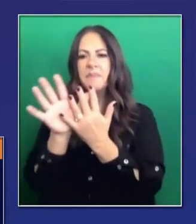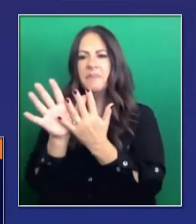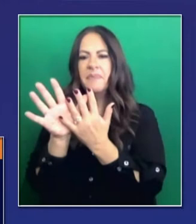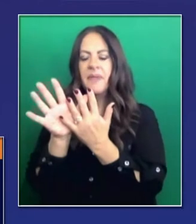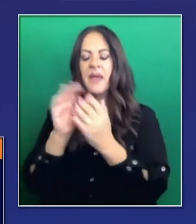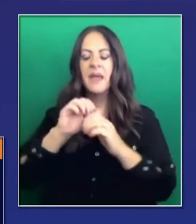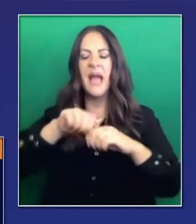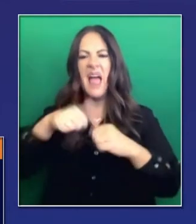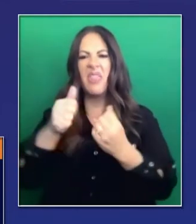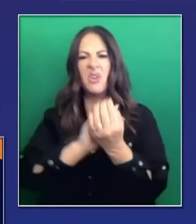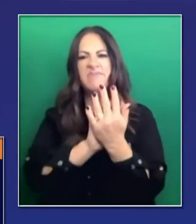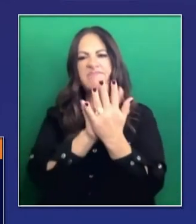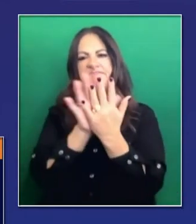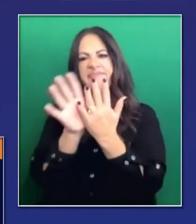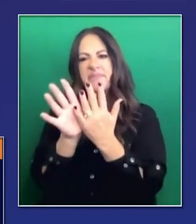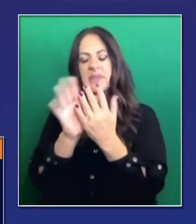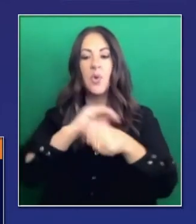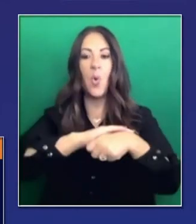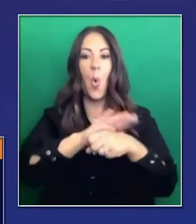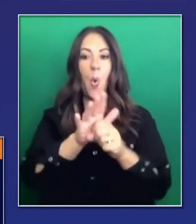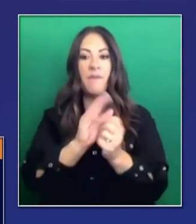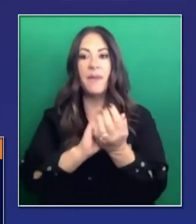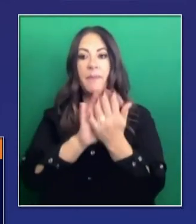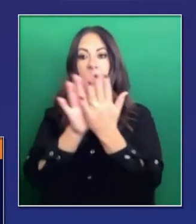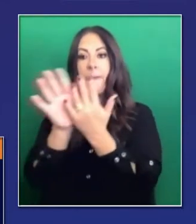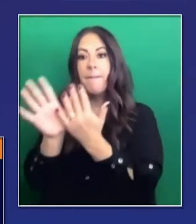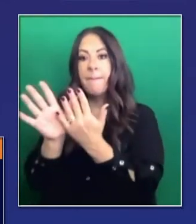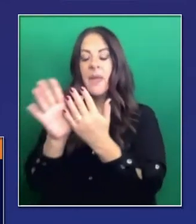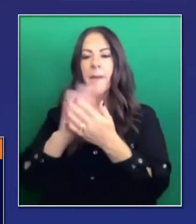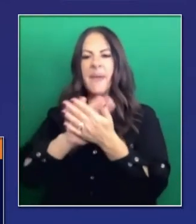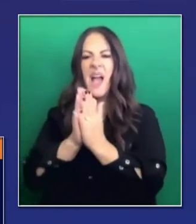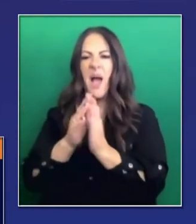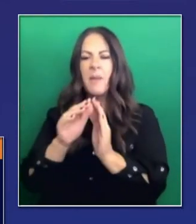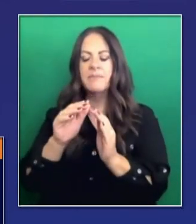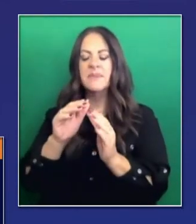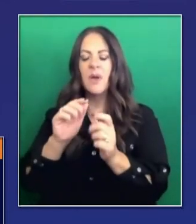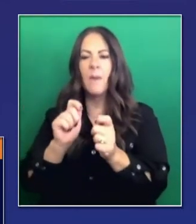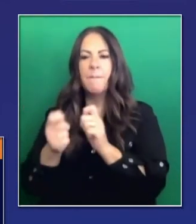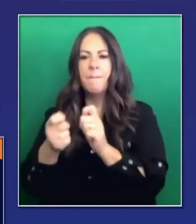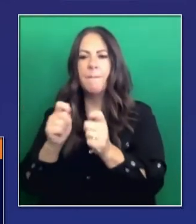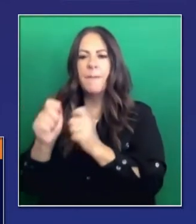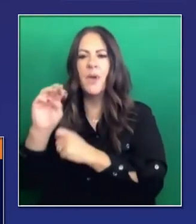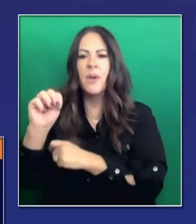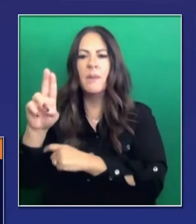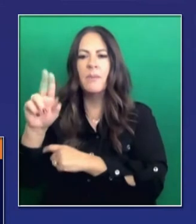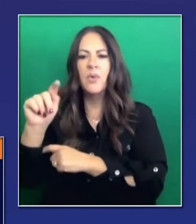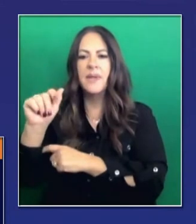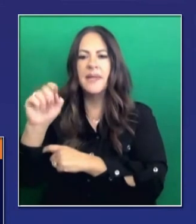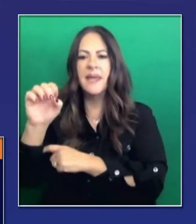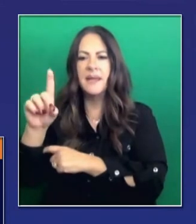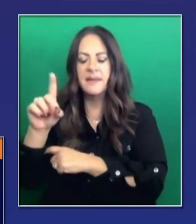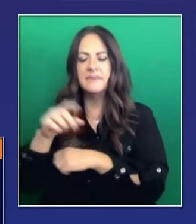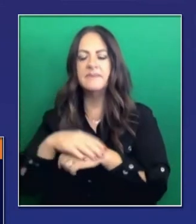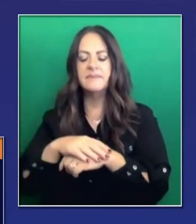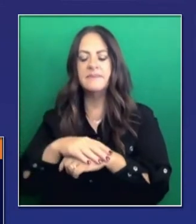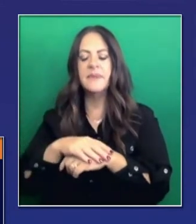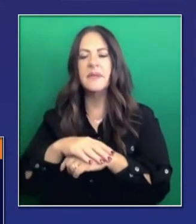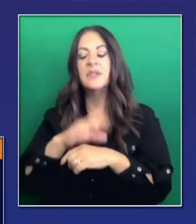ejemplo, con UCSF y el equipo que ha